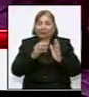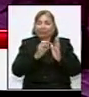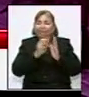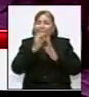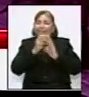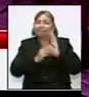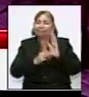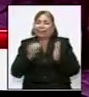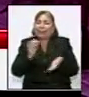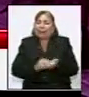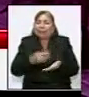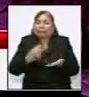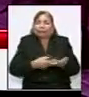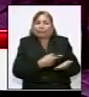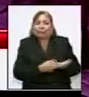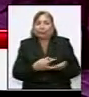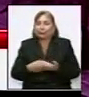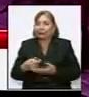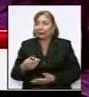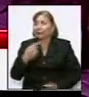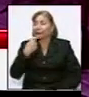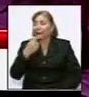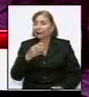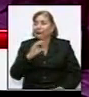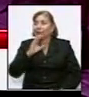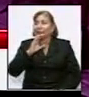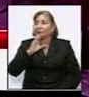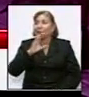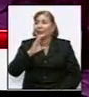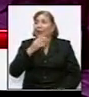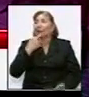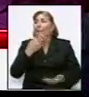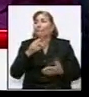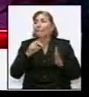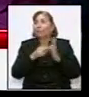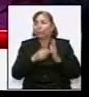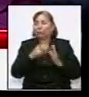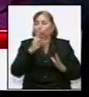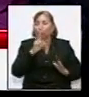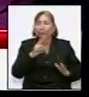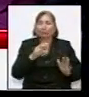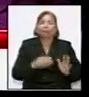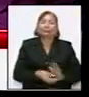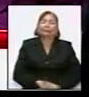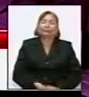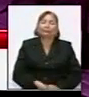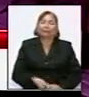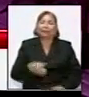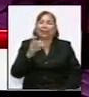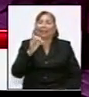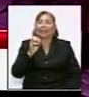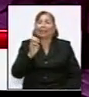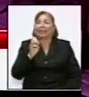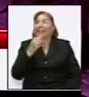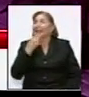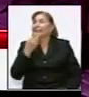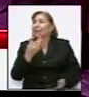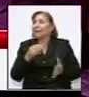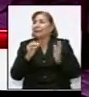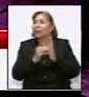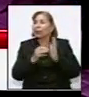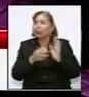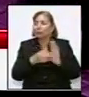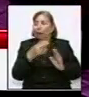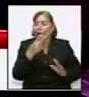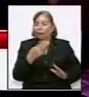necesita más de dar tiempo mismo inicio social en dos puntos pero la decisión de pérez y sobre todo el punto dice